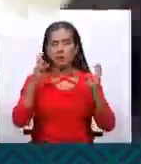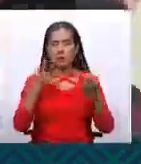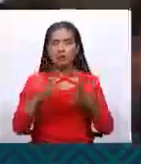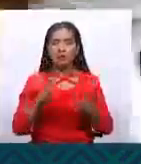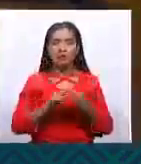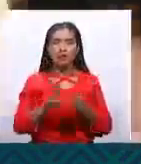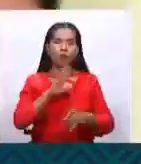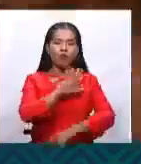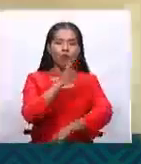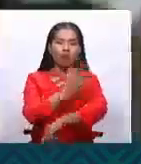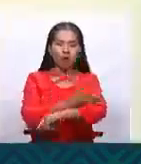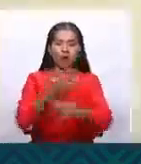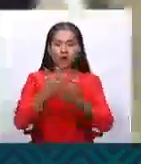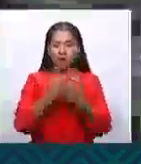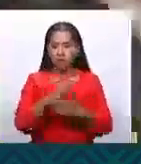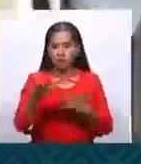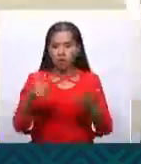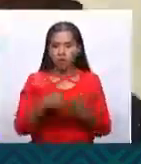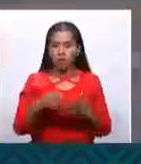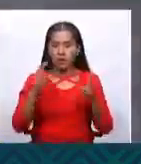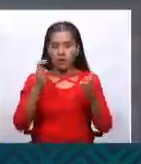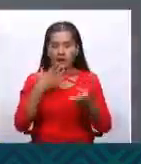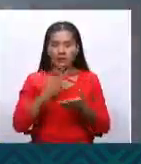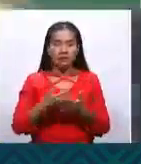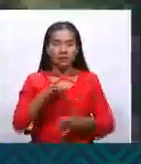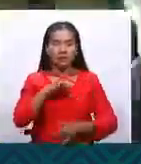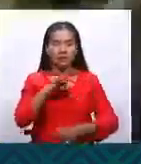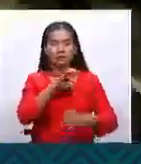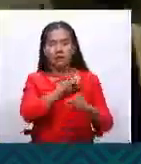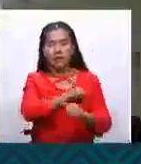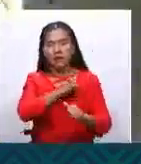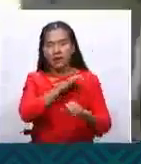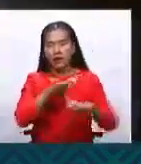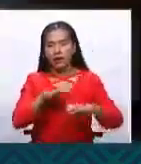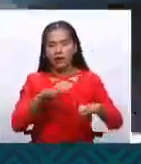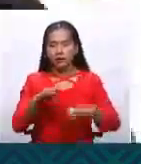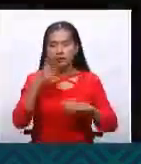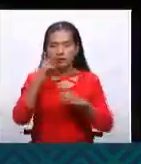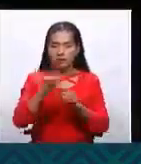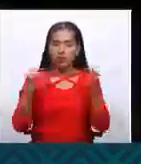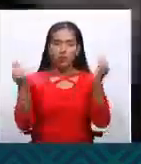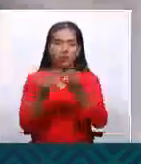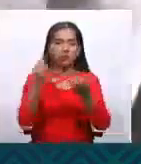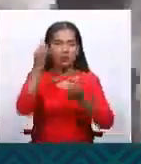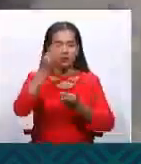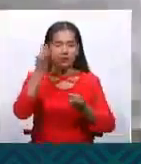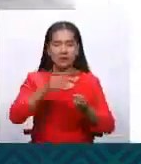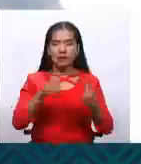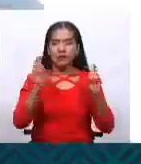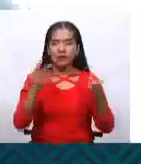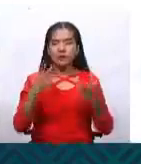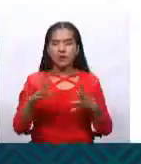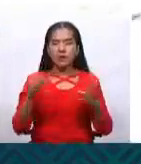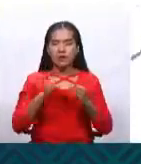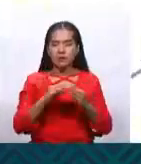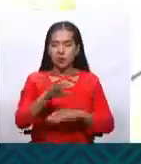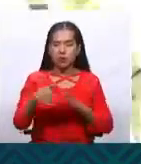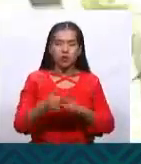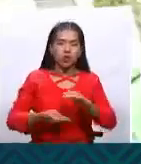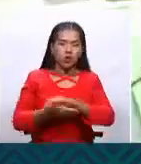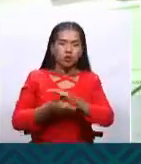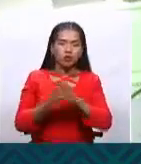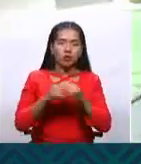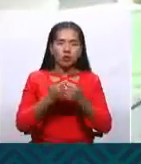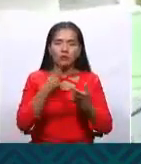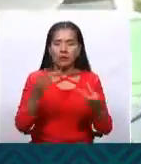Fuerza Anticrimen de La Paz a la espera de su declaración ante la Comisión de Fiscales que investiga la corrupción en la compra